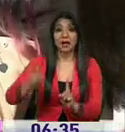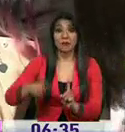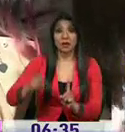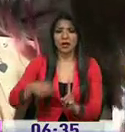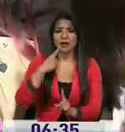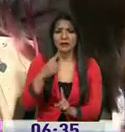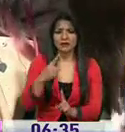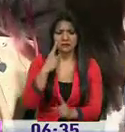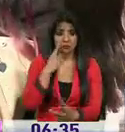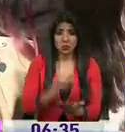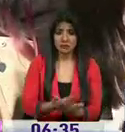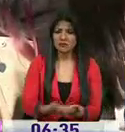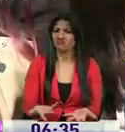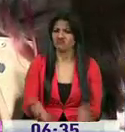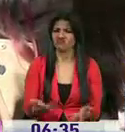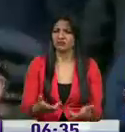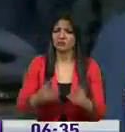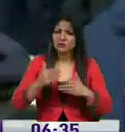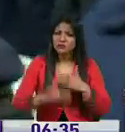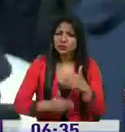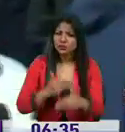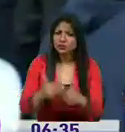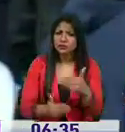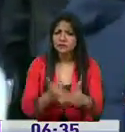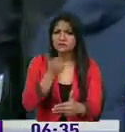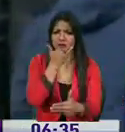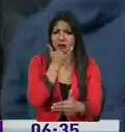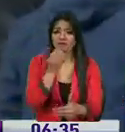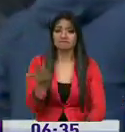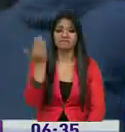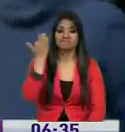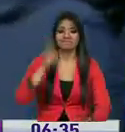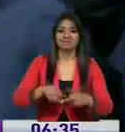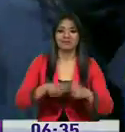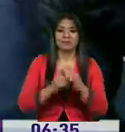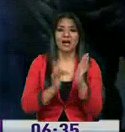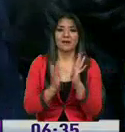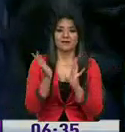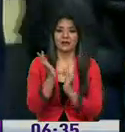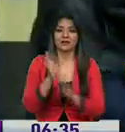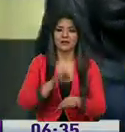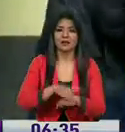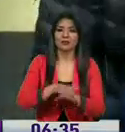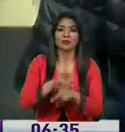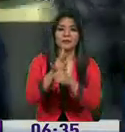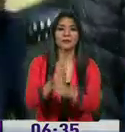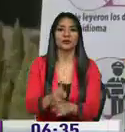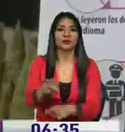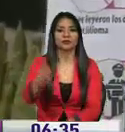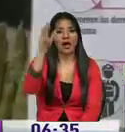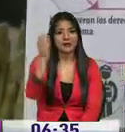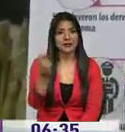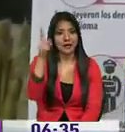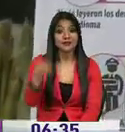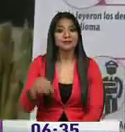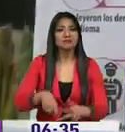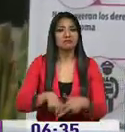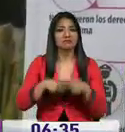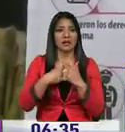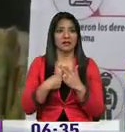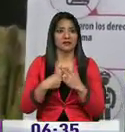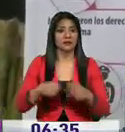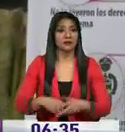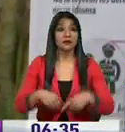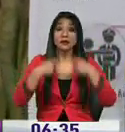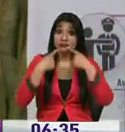demasiadas irregularidades en este caso, que inició el pasado abril y se vincula a la terminación del asilo de Julian Assange. De acuerdo con una infografía